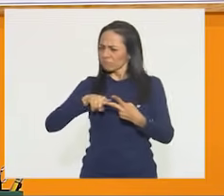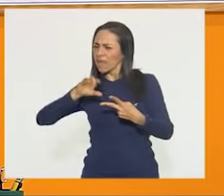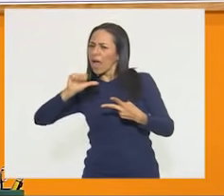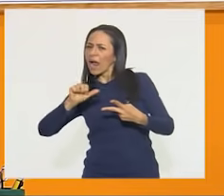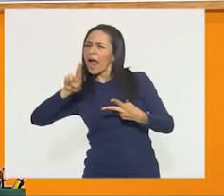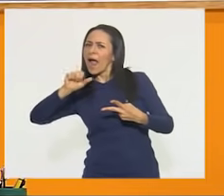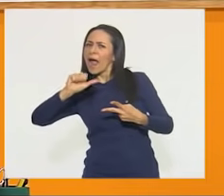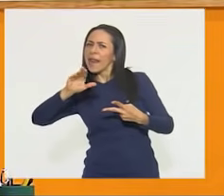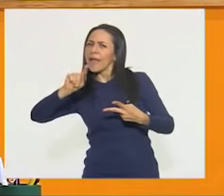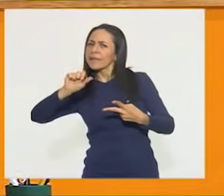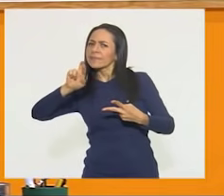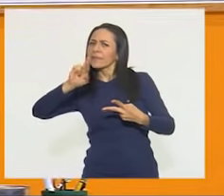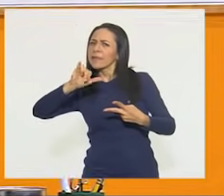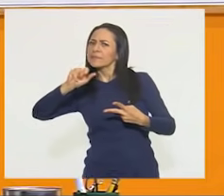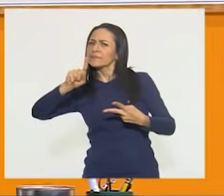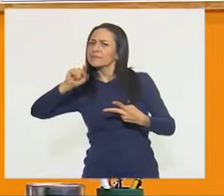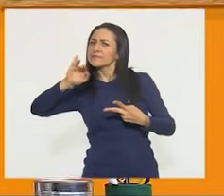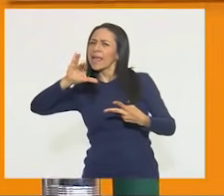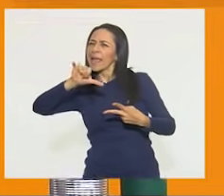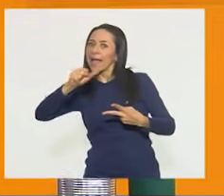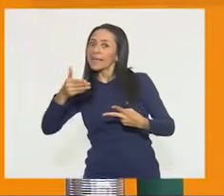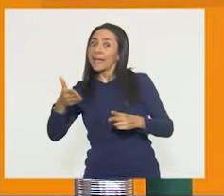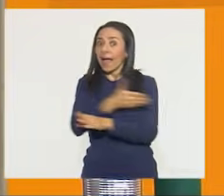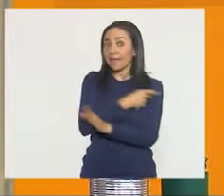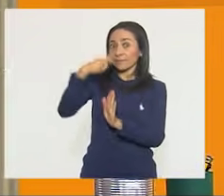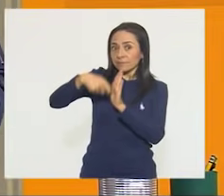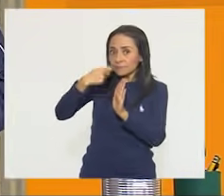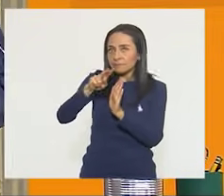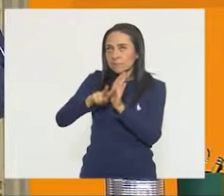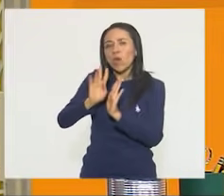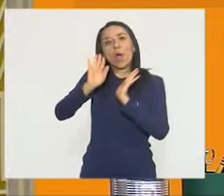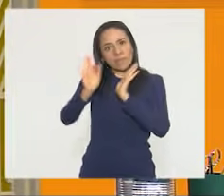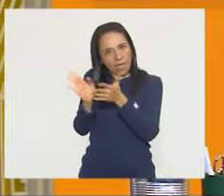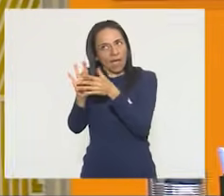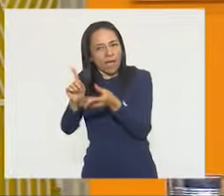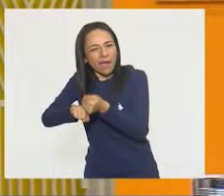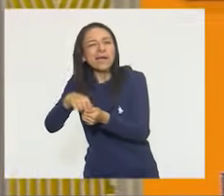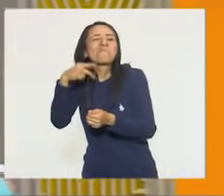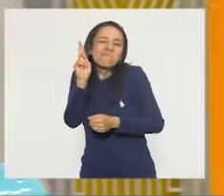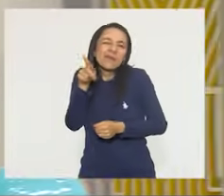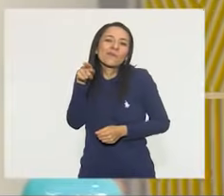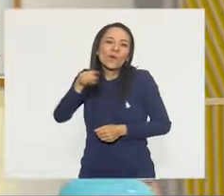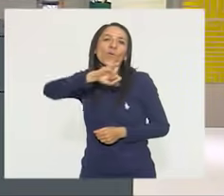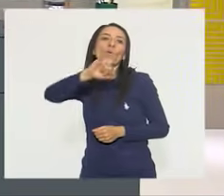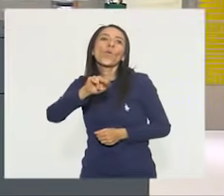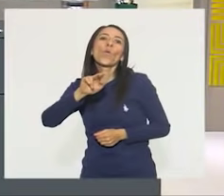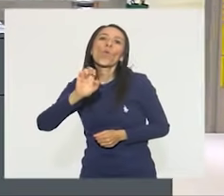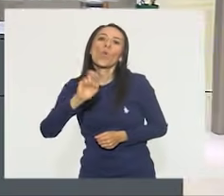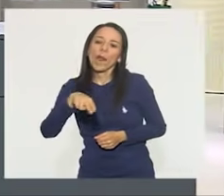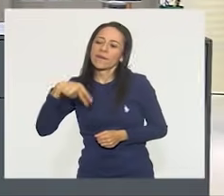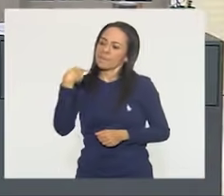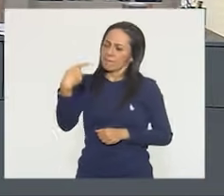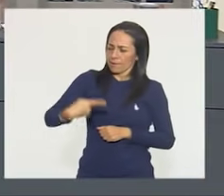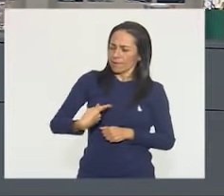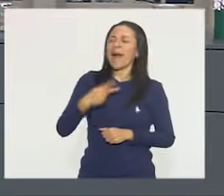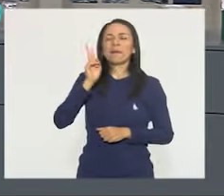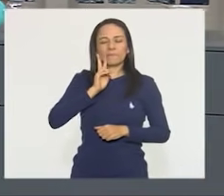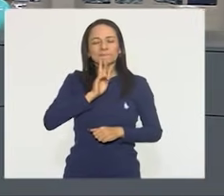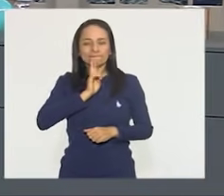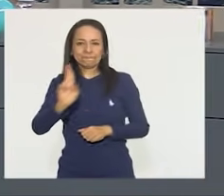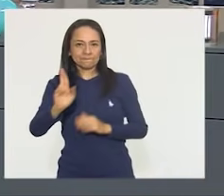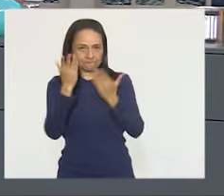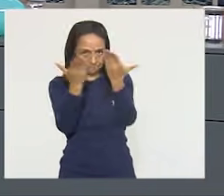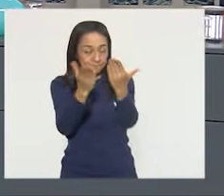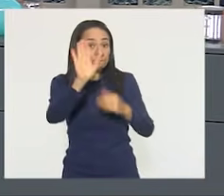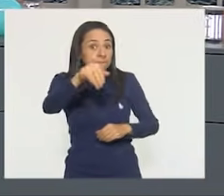El video no los había explicado hace rato, pero vamos a responderle a Juan. Oye, Juan, vamos a recordar